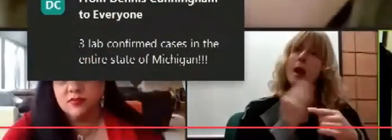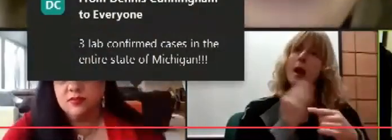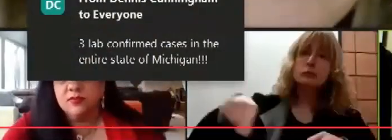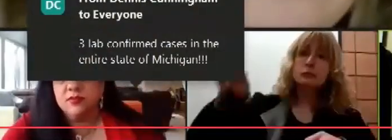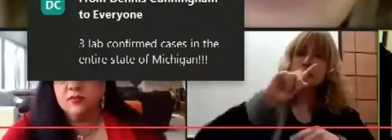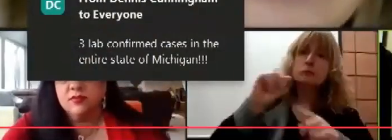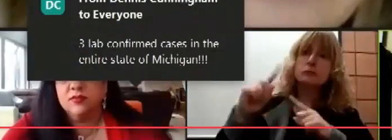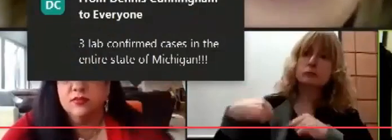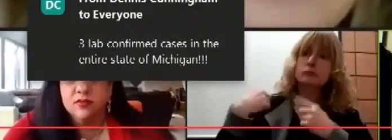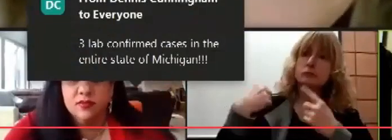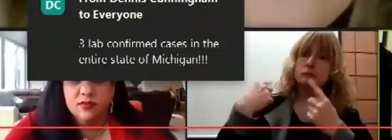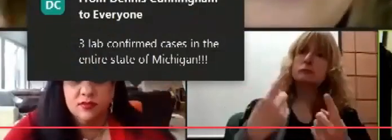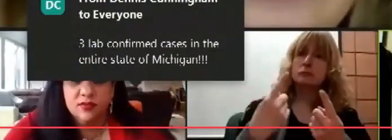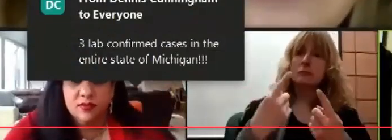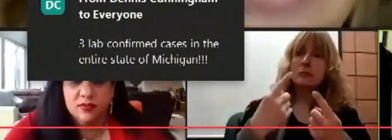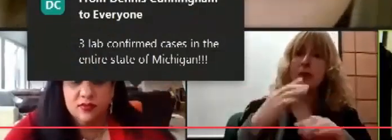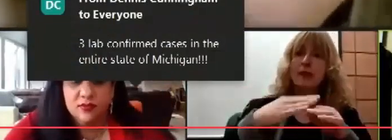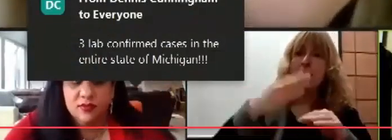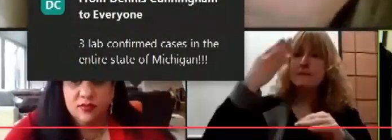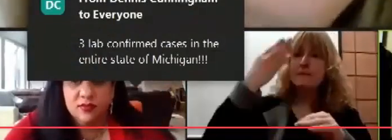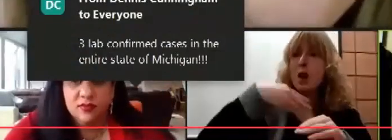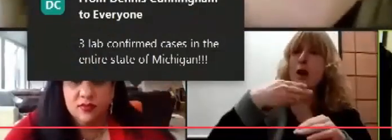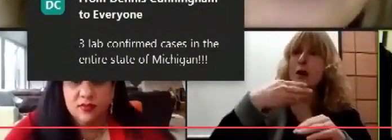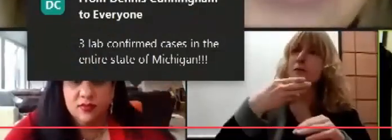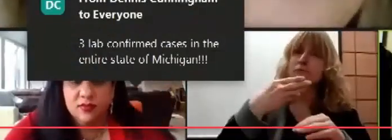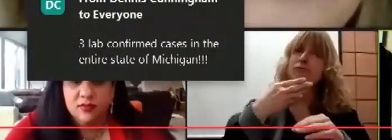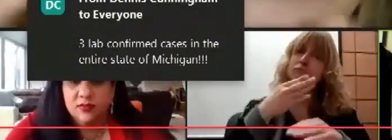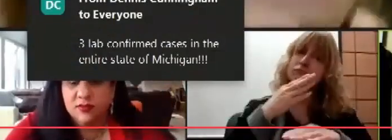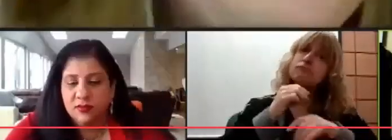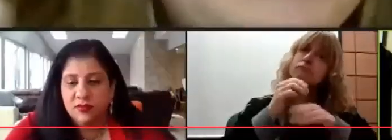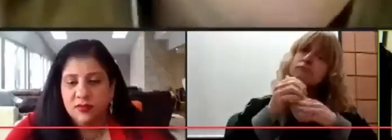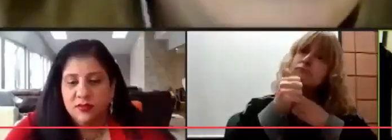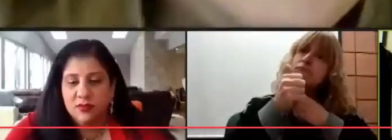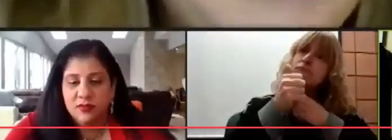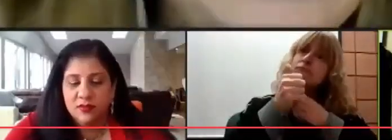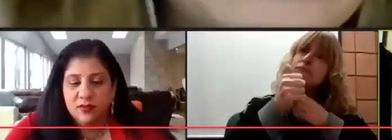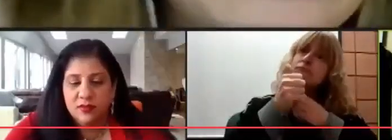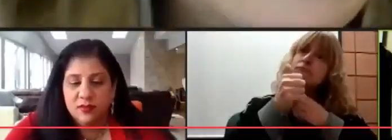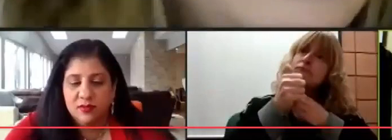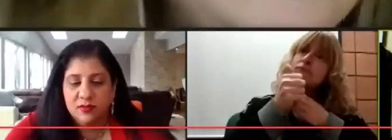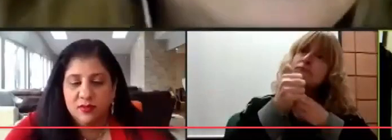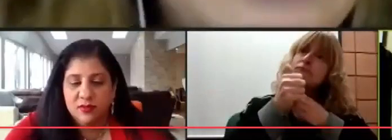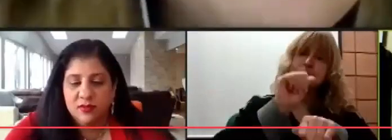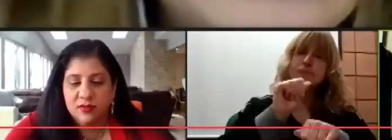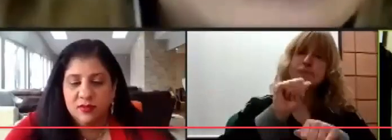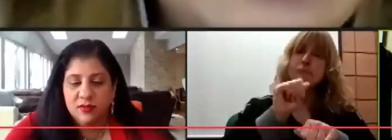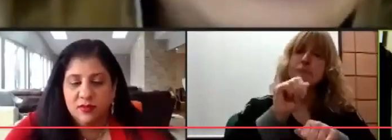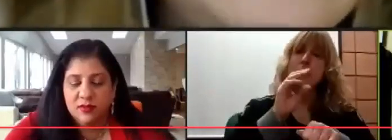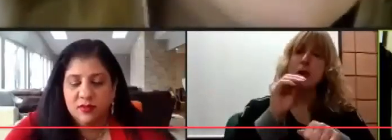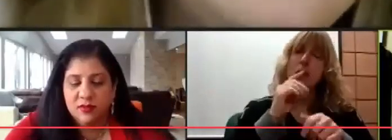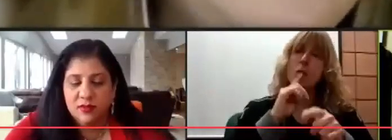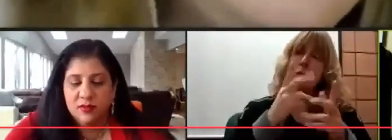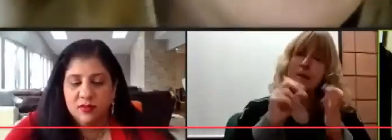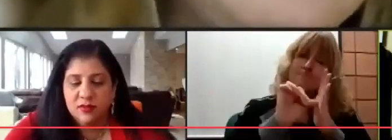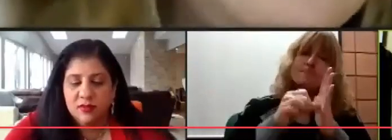no hay más preguntas no no las hay solamente quiero exaltar lo que dijistes acerca de nuestros